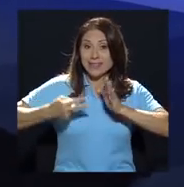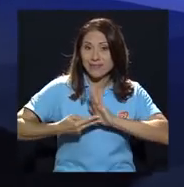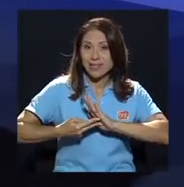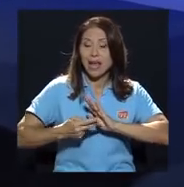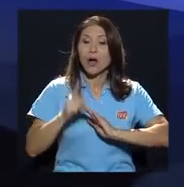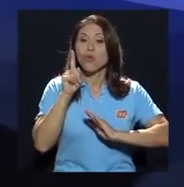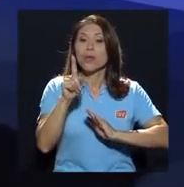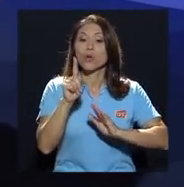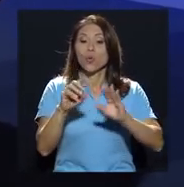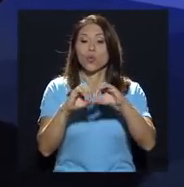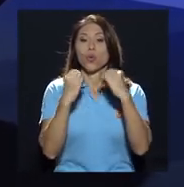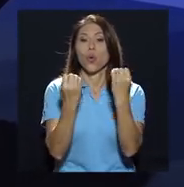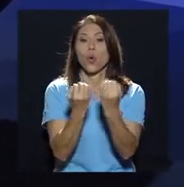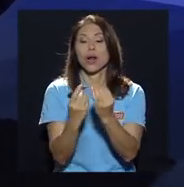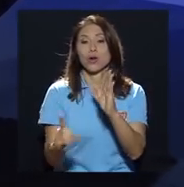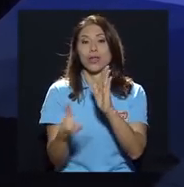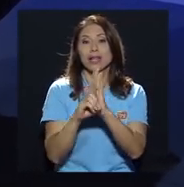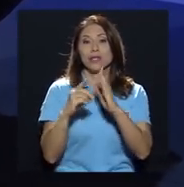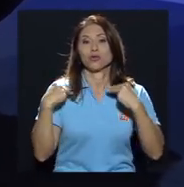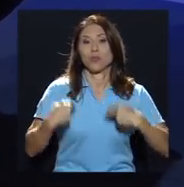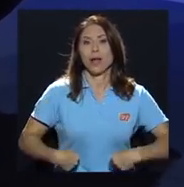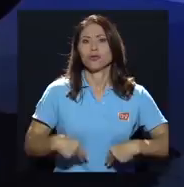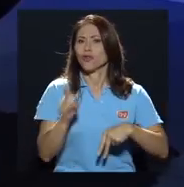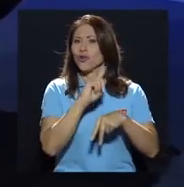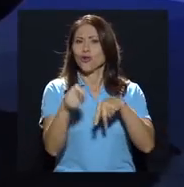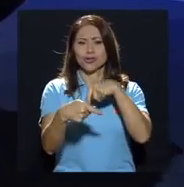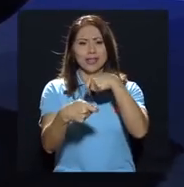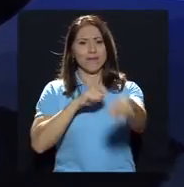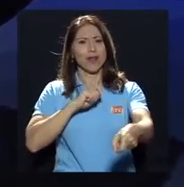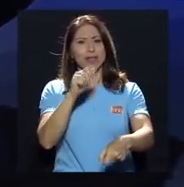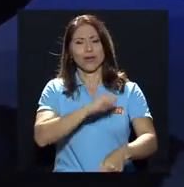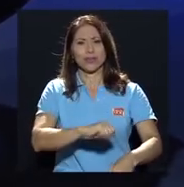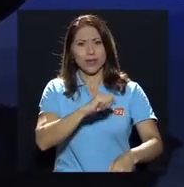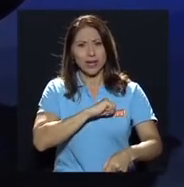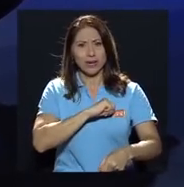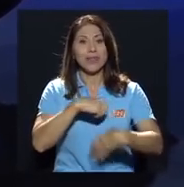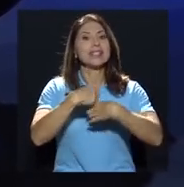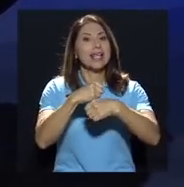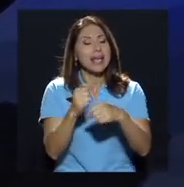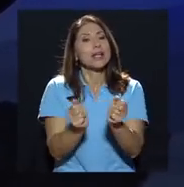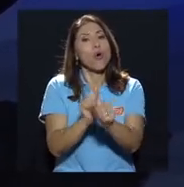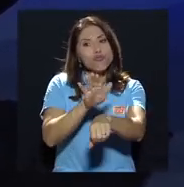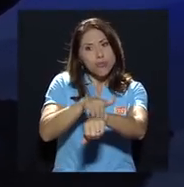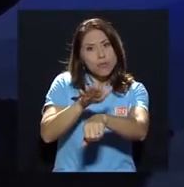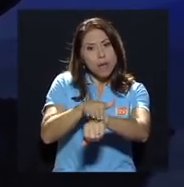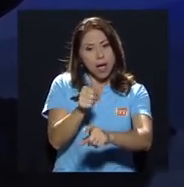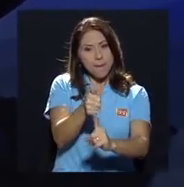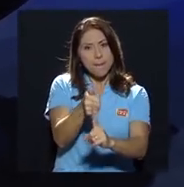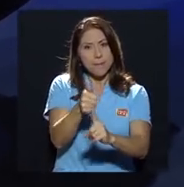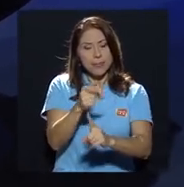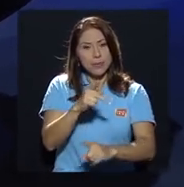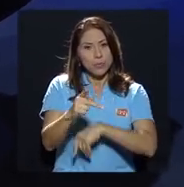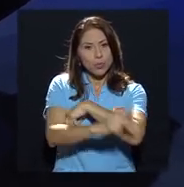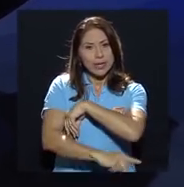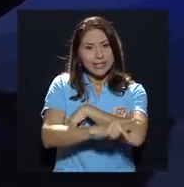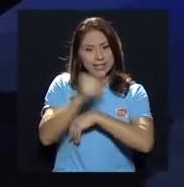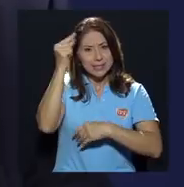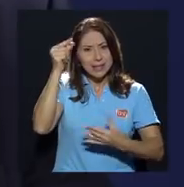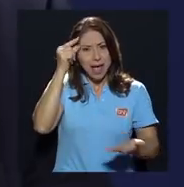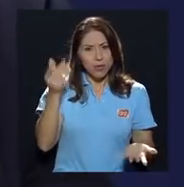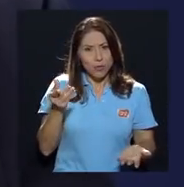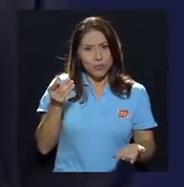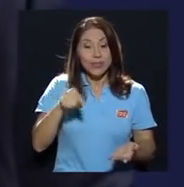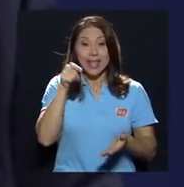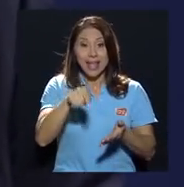que cuando funciona un órgano de derechos humanos no se está violando la soberanía si así como el consentimiento del estado